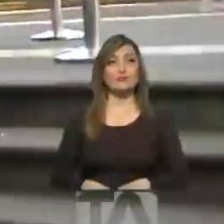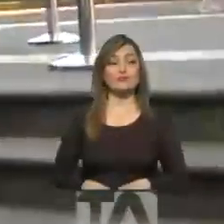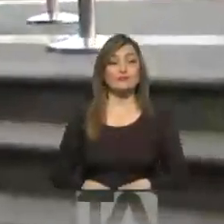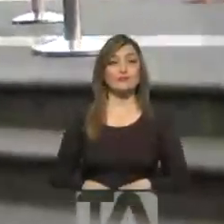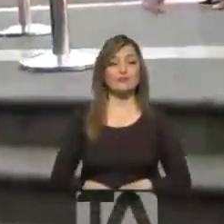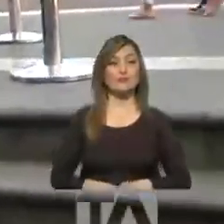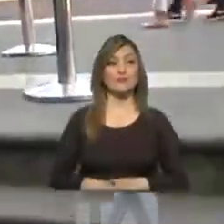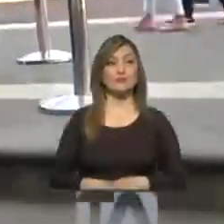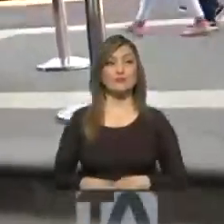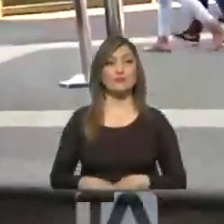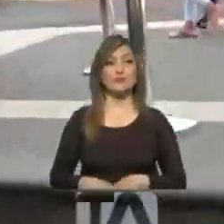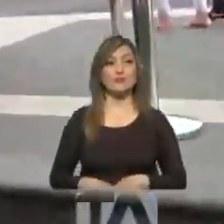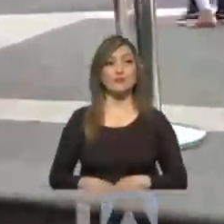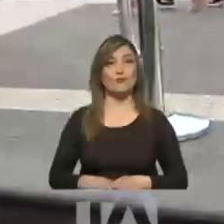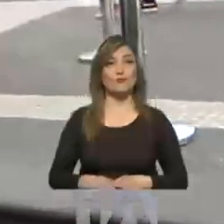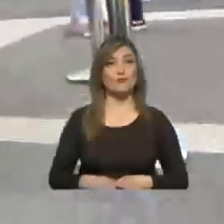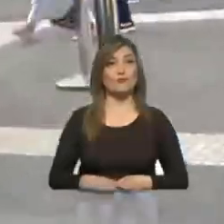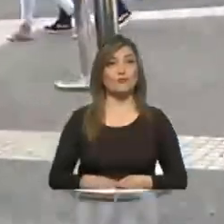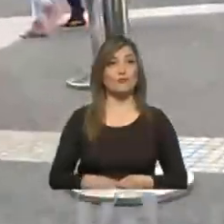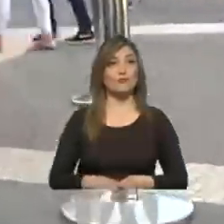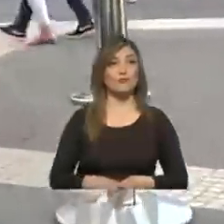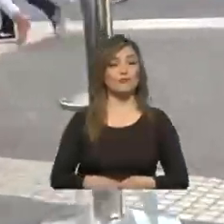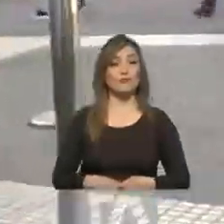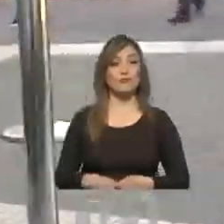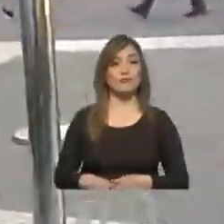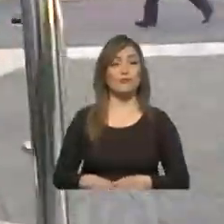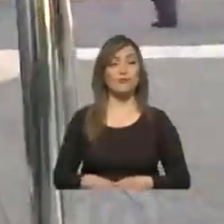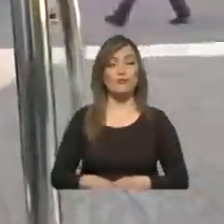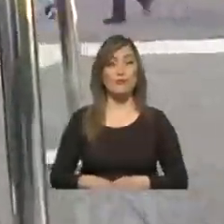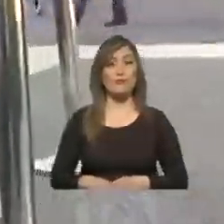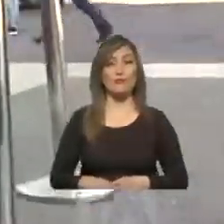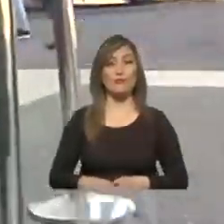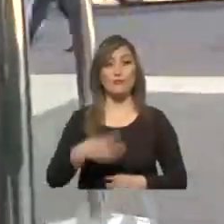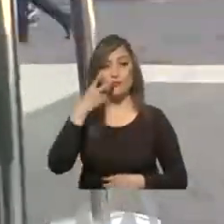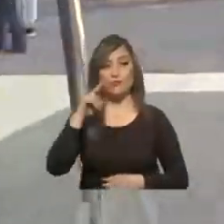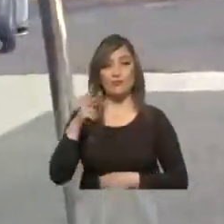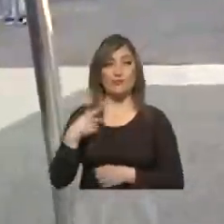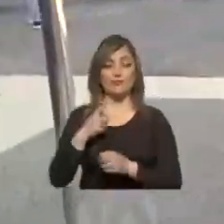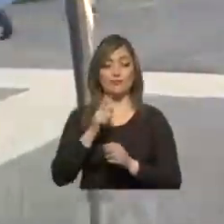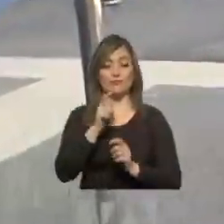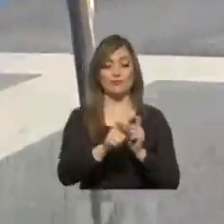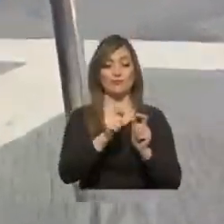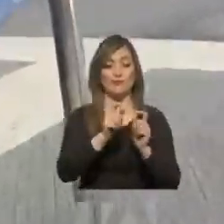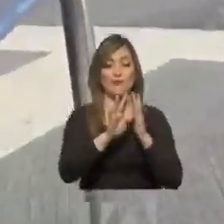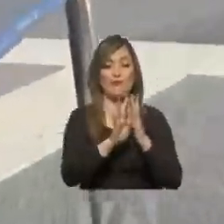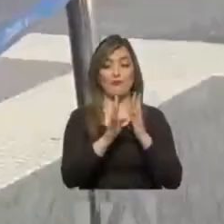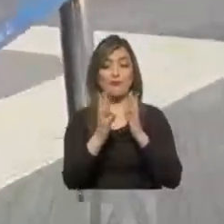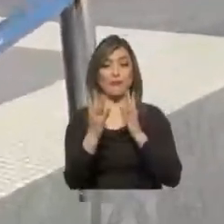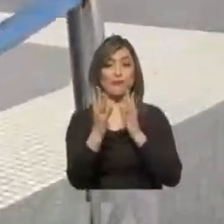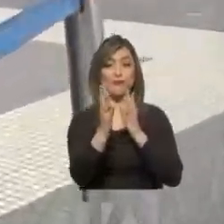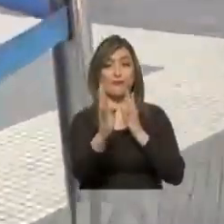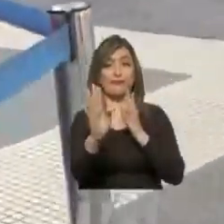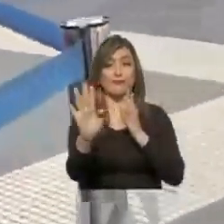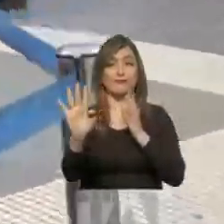este momento, según lo que nos han comentado y el recorrido que nosotros también hemos podido realizar, bordea toda la